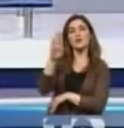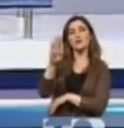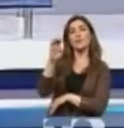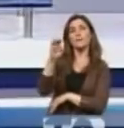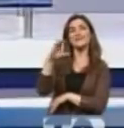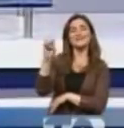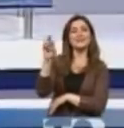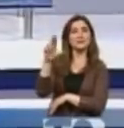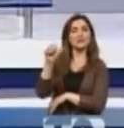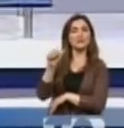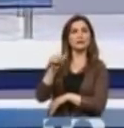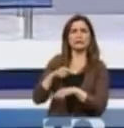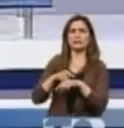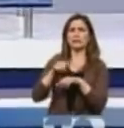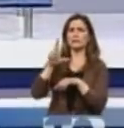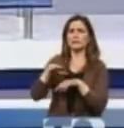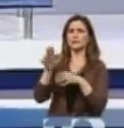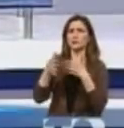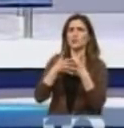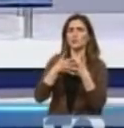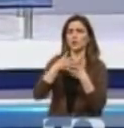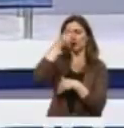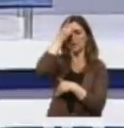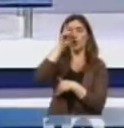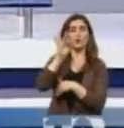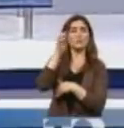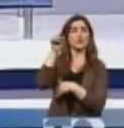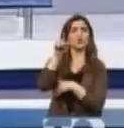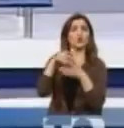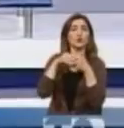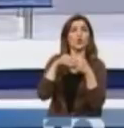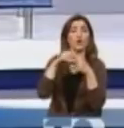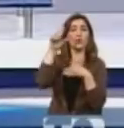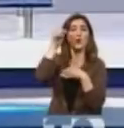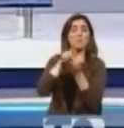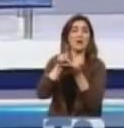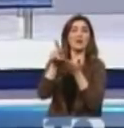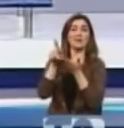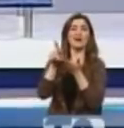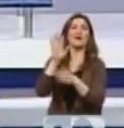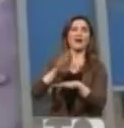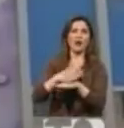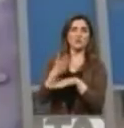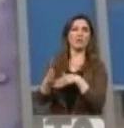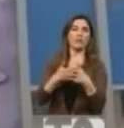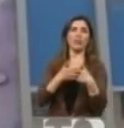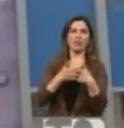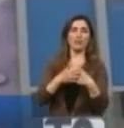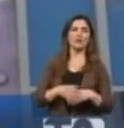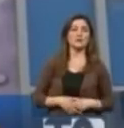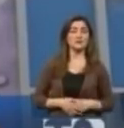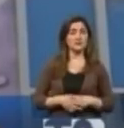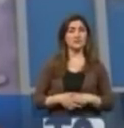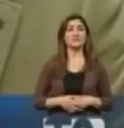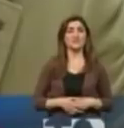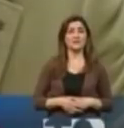de 9 millones de dólares que el Estado no le cancela sería el motivo por el que cierre sus puertas. está en